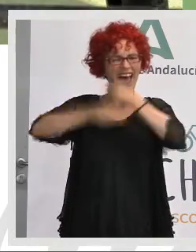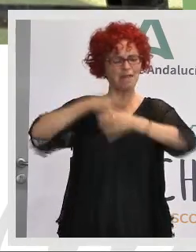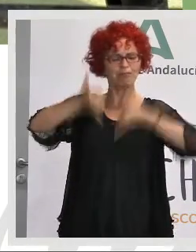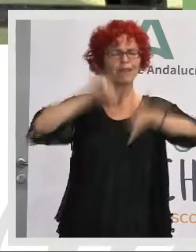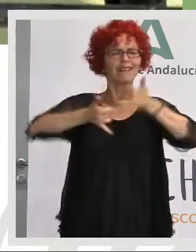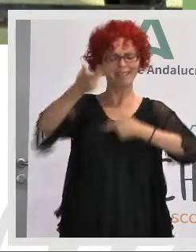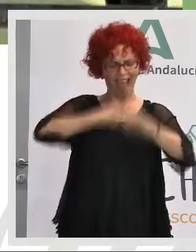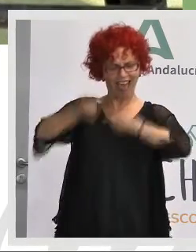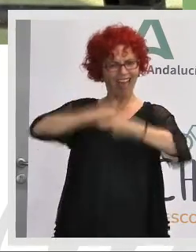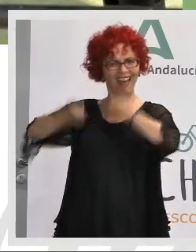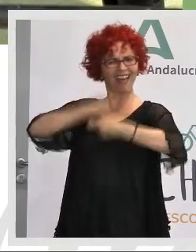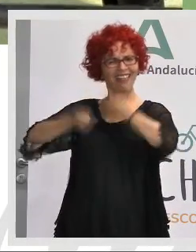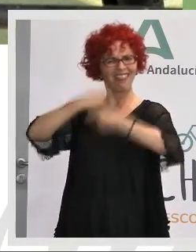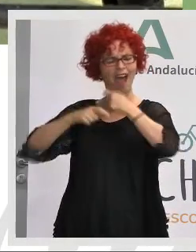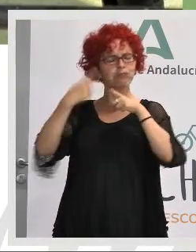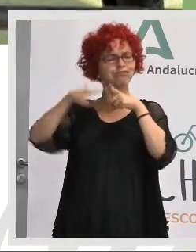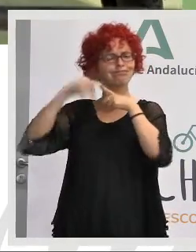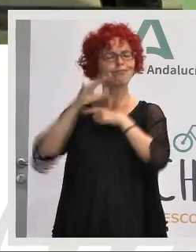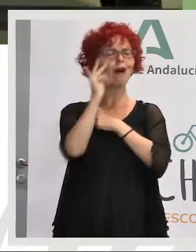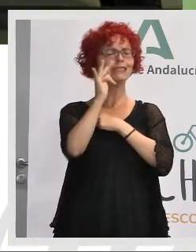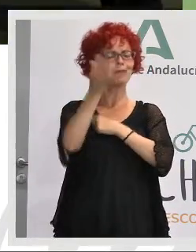bici y conseguir resultados.